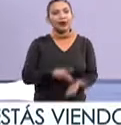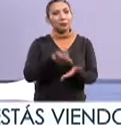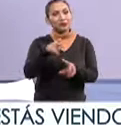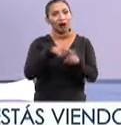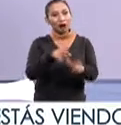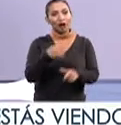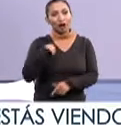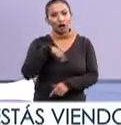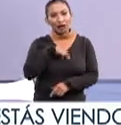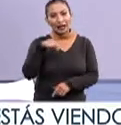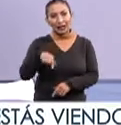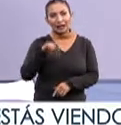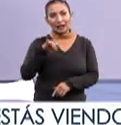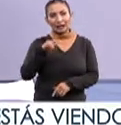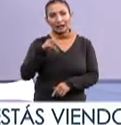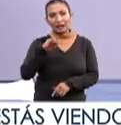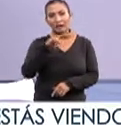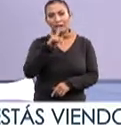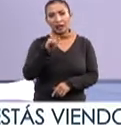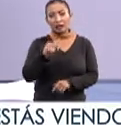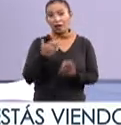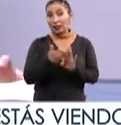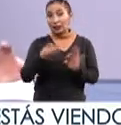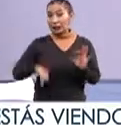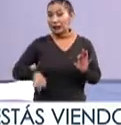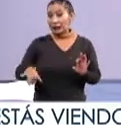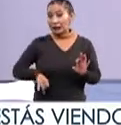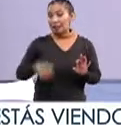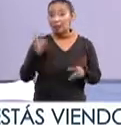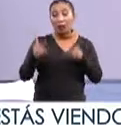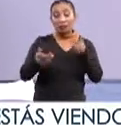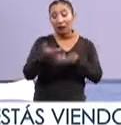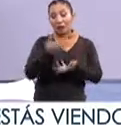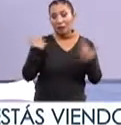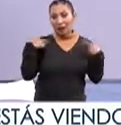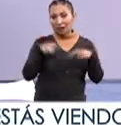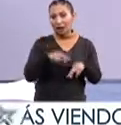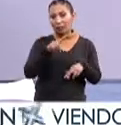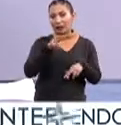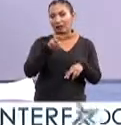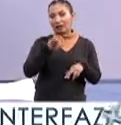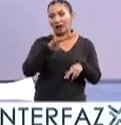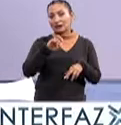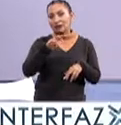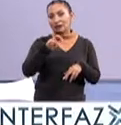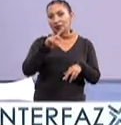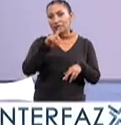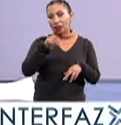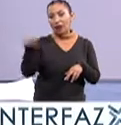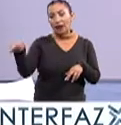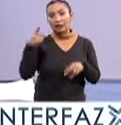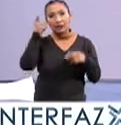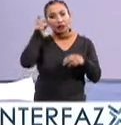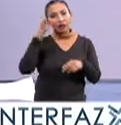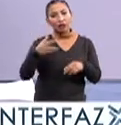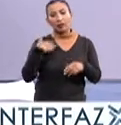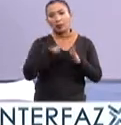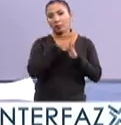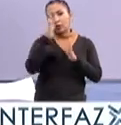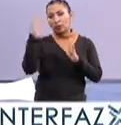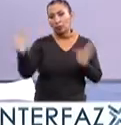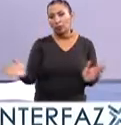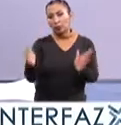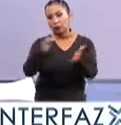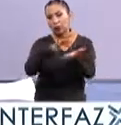Gracias por seguir con nosotros en Interfaz. Estamos en esta interesantísima plática con el maestro David Acevedo Santiago. Él es director de Bibliotecas